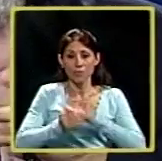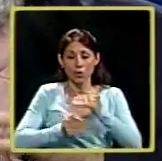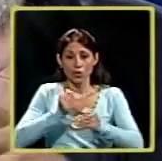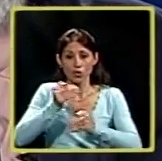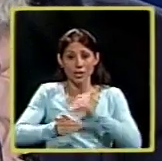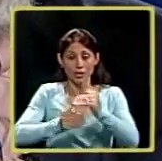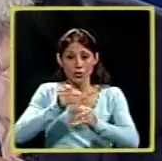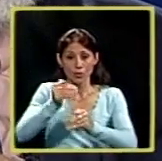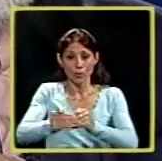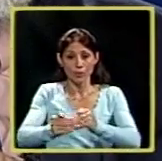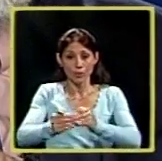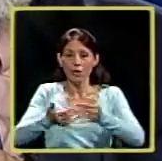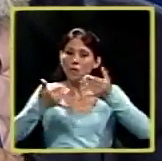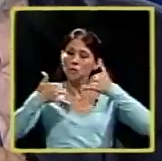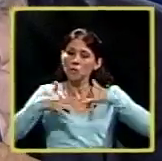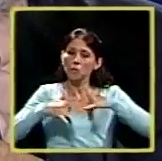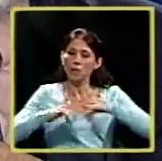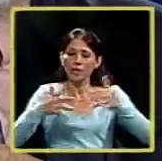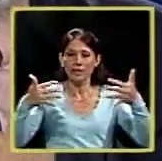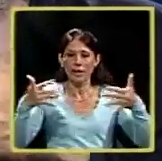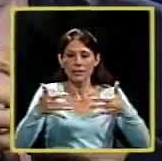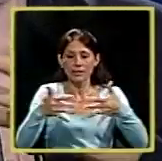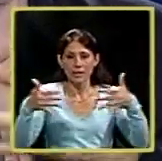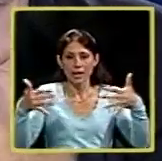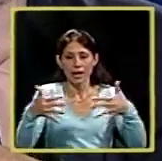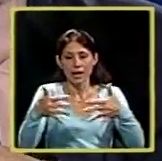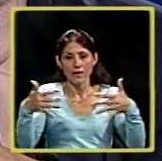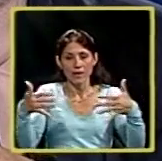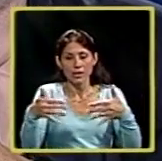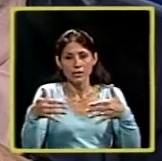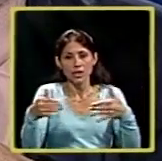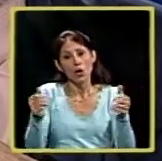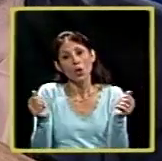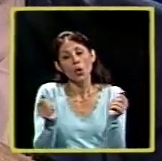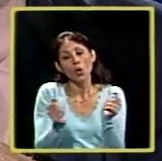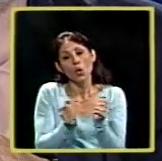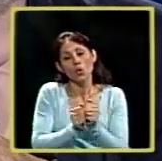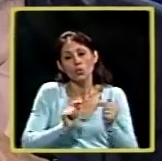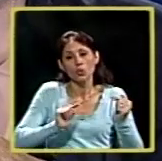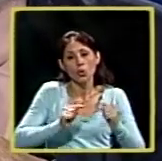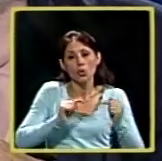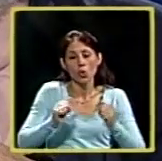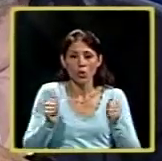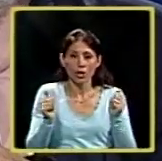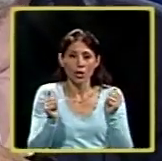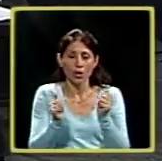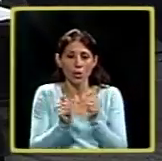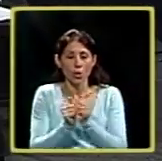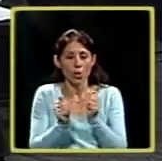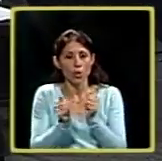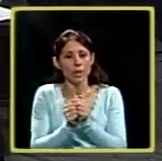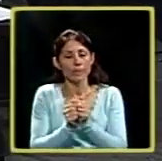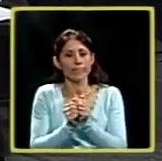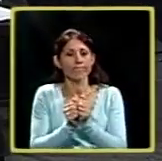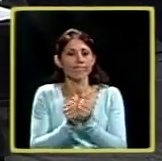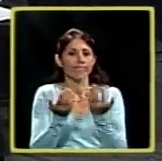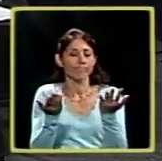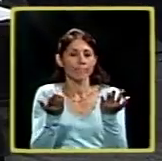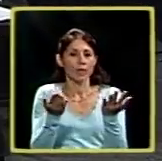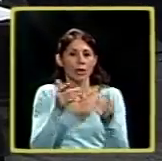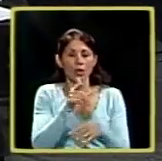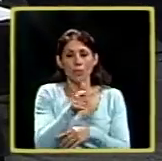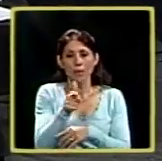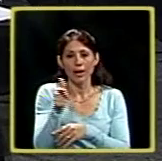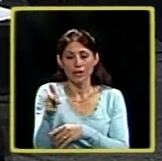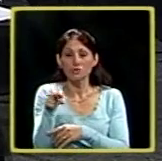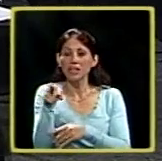las guerras, con el dolor y el azar de los balazos, tienen más datos. Por favor, doctor.